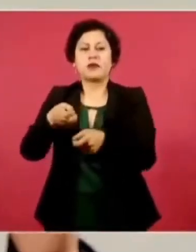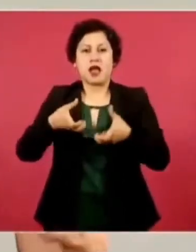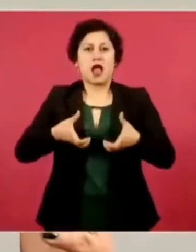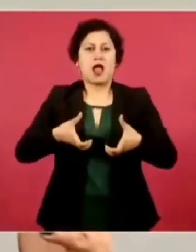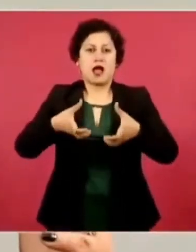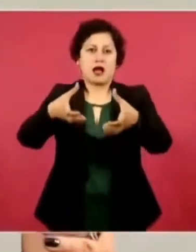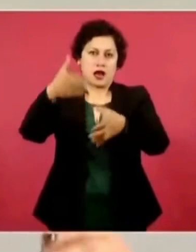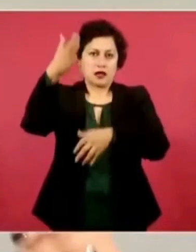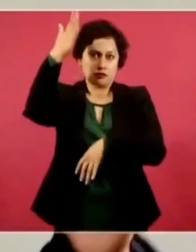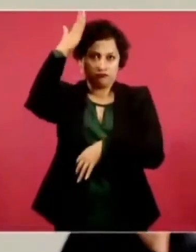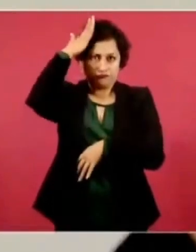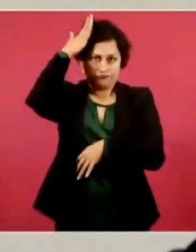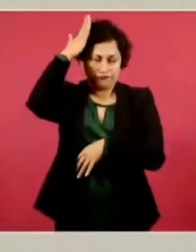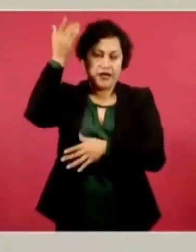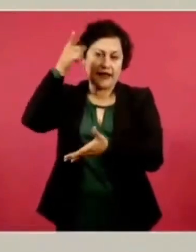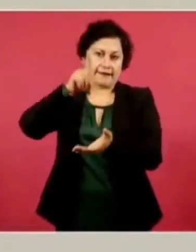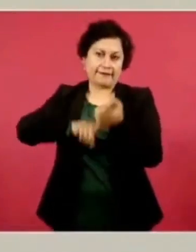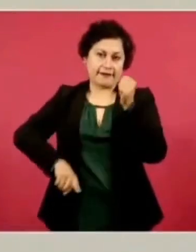estado de Jalisco.